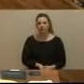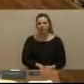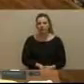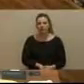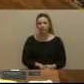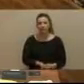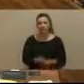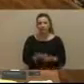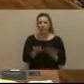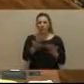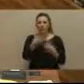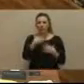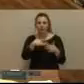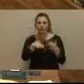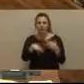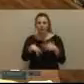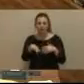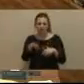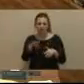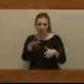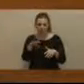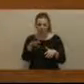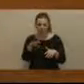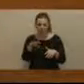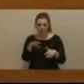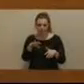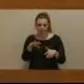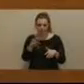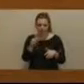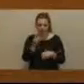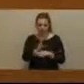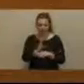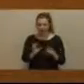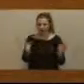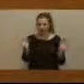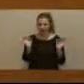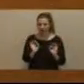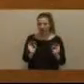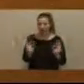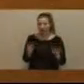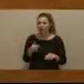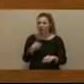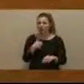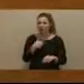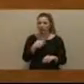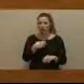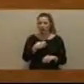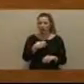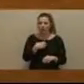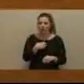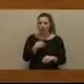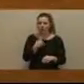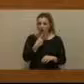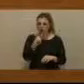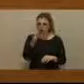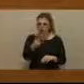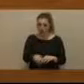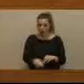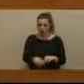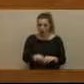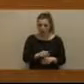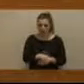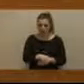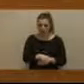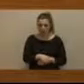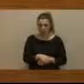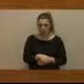distorsionar el tono amable que debería tener este pleno, pero mire, yo no puedo calificar hoy más